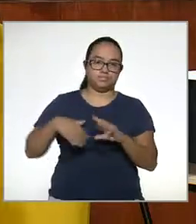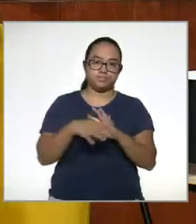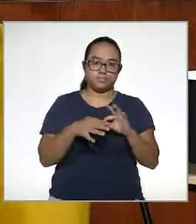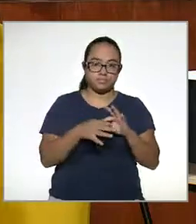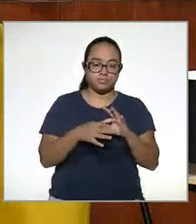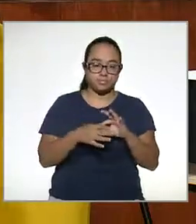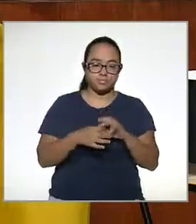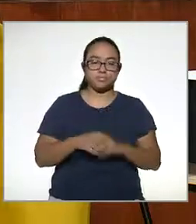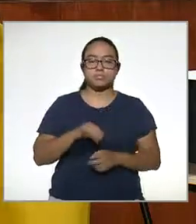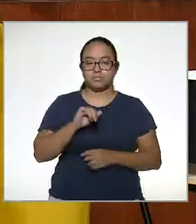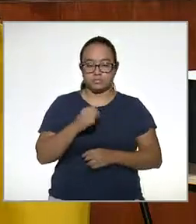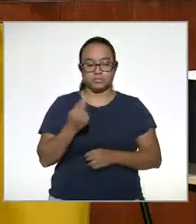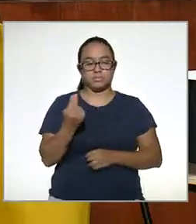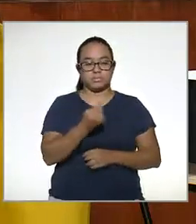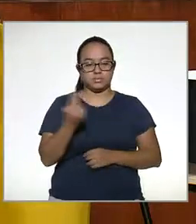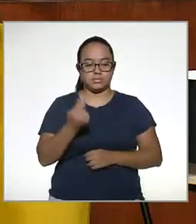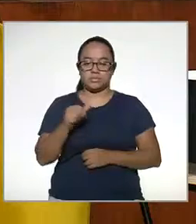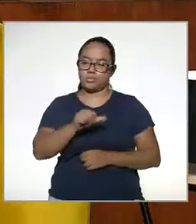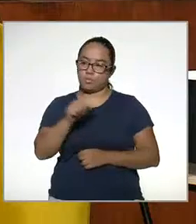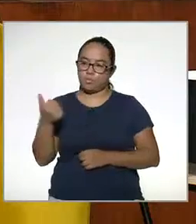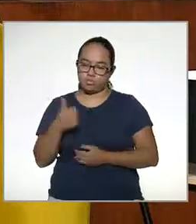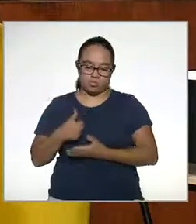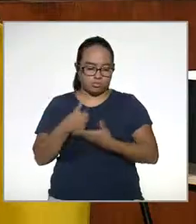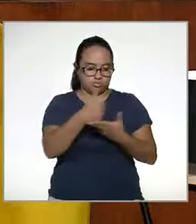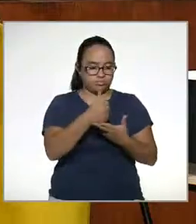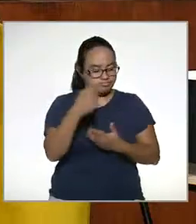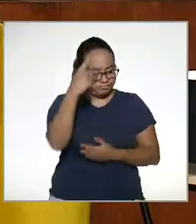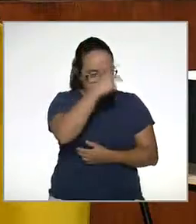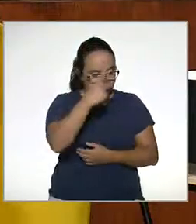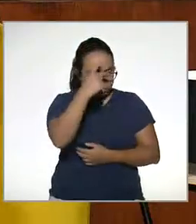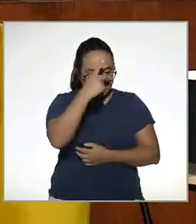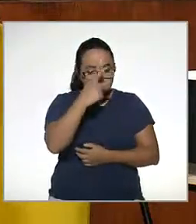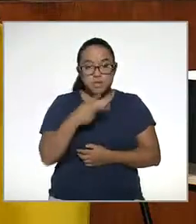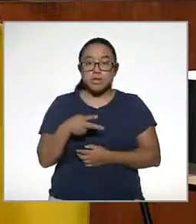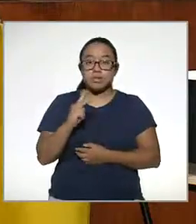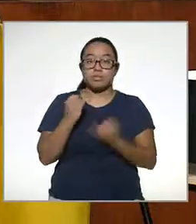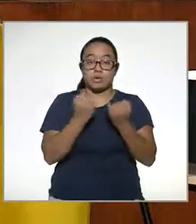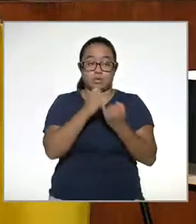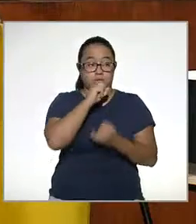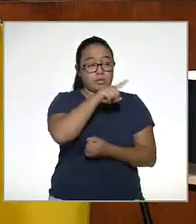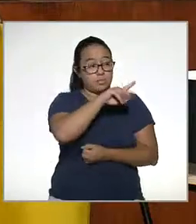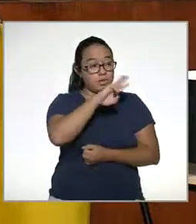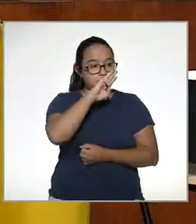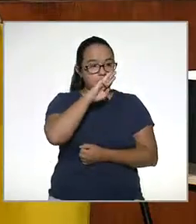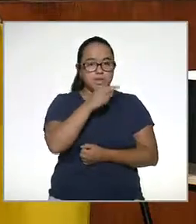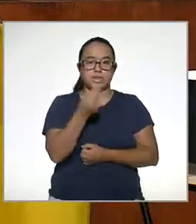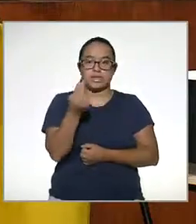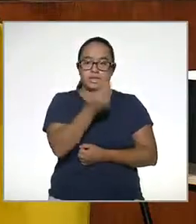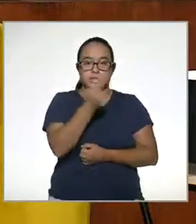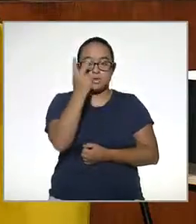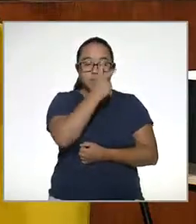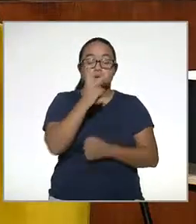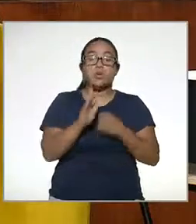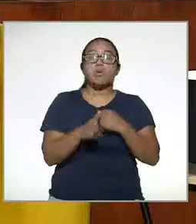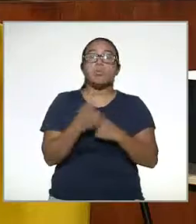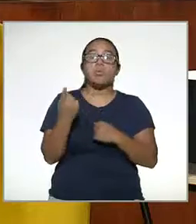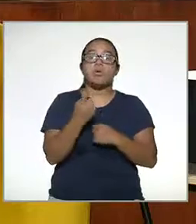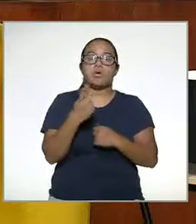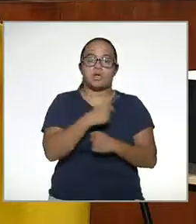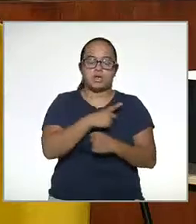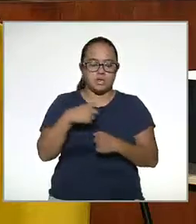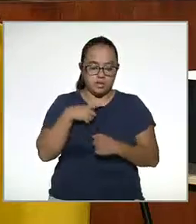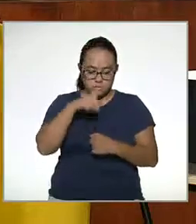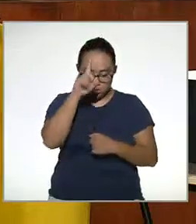sí, ya necesita una intervención de otro tipo, ¿no? Pero creo que también ella es importante que las tome, porque sí se tienen que generar